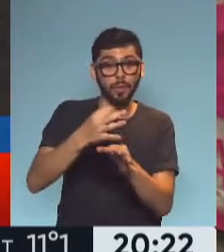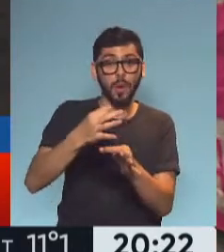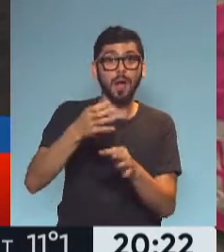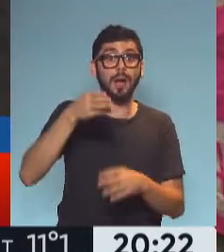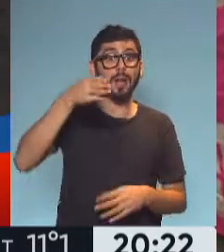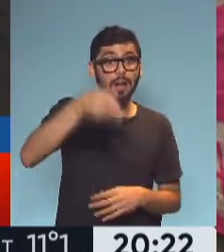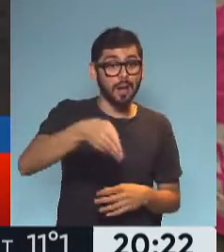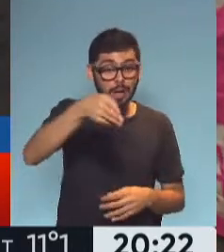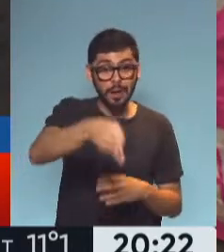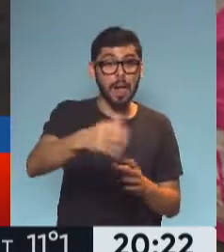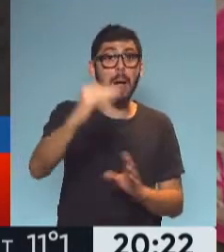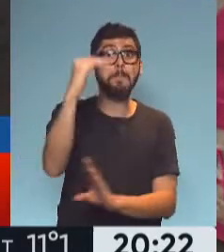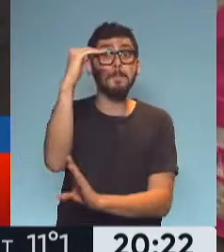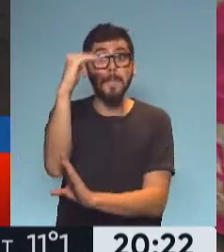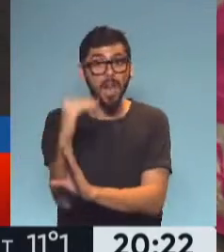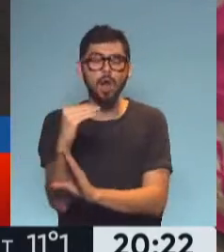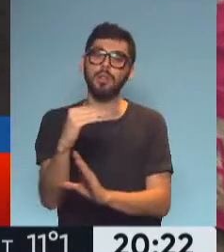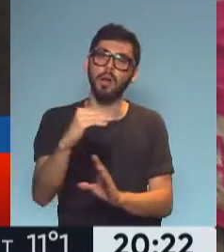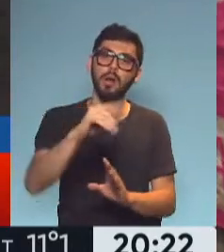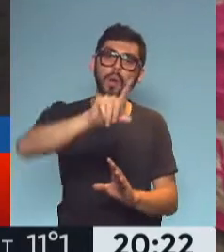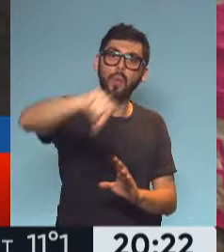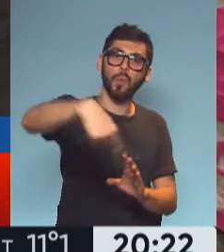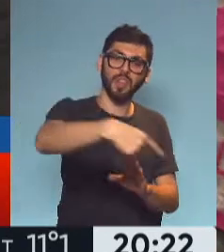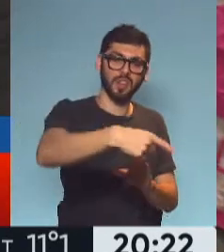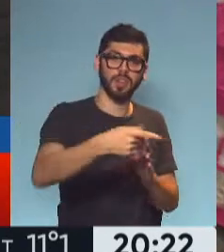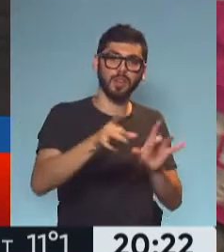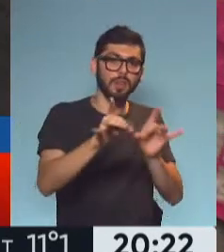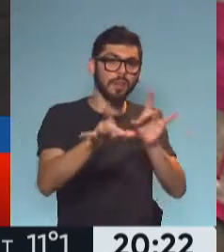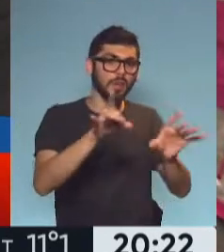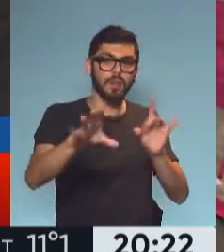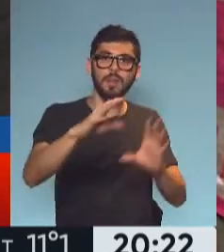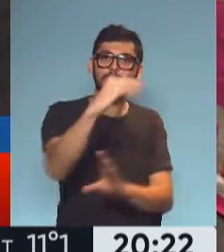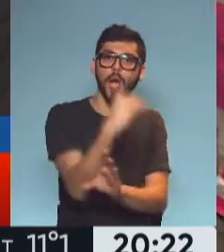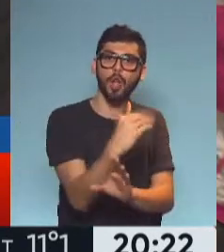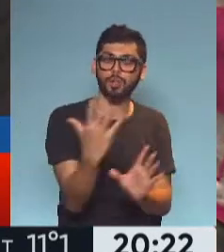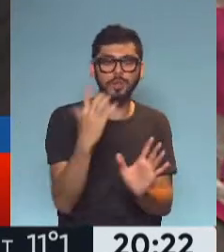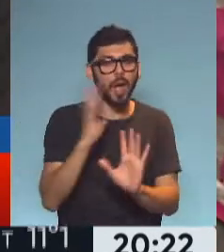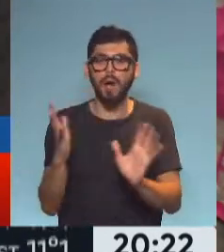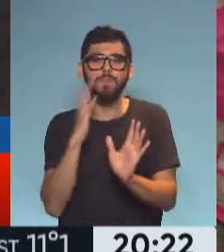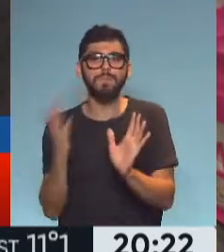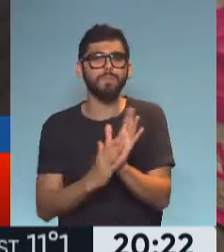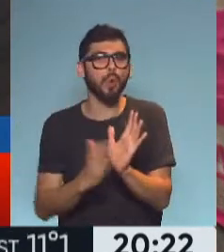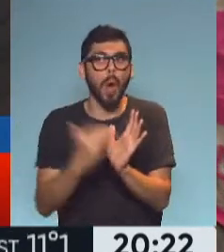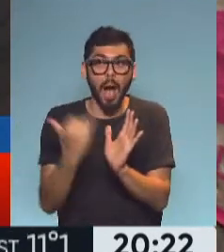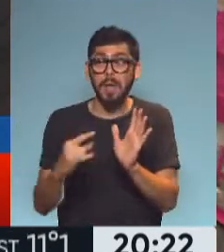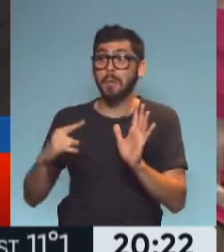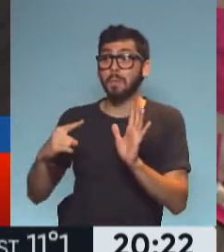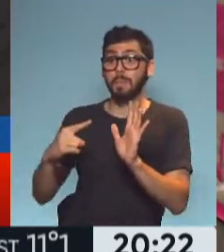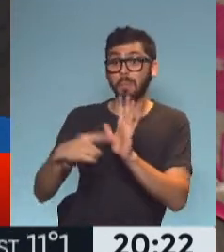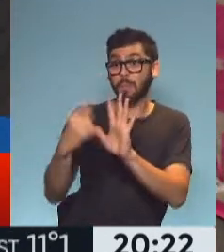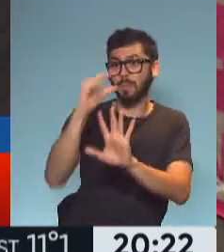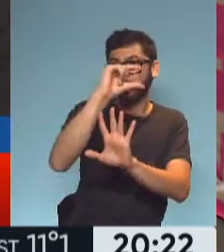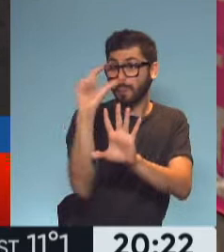las escuelas favorece, ayuda a que haya menos contagios. Esto quedó demostrado tanto en el Gran Buenos Aires como